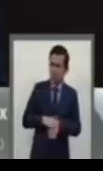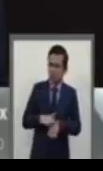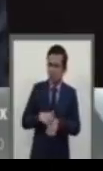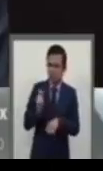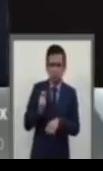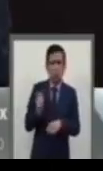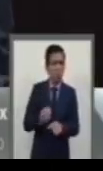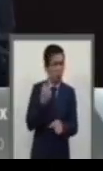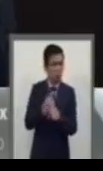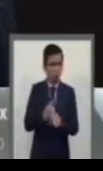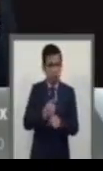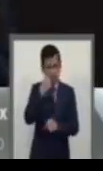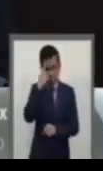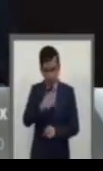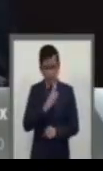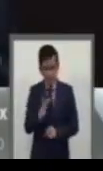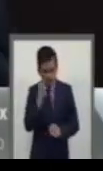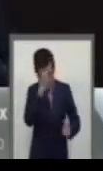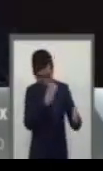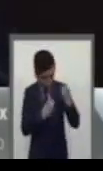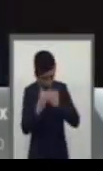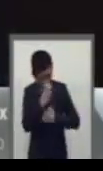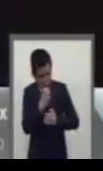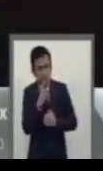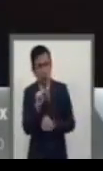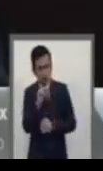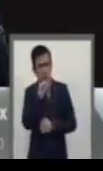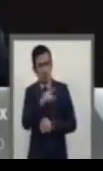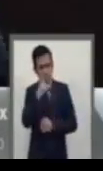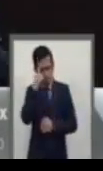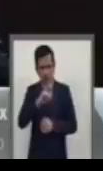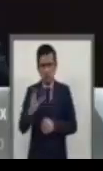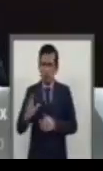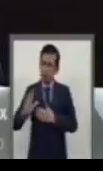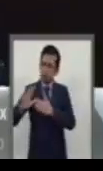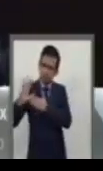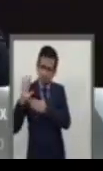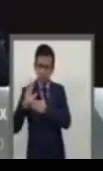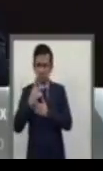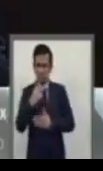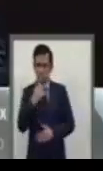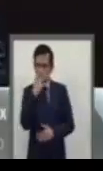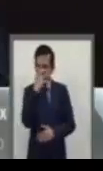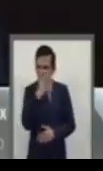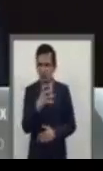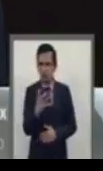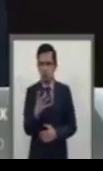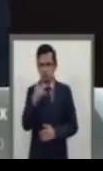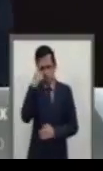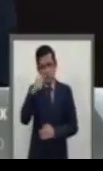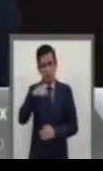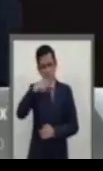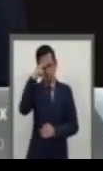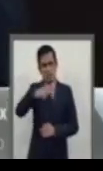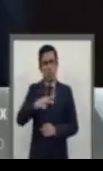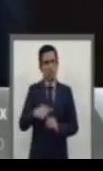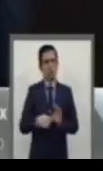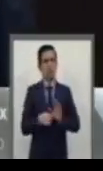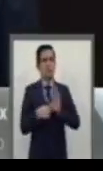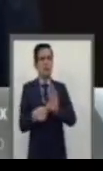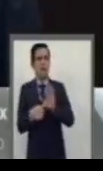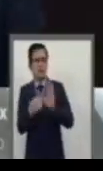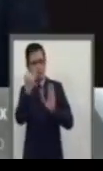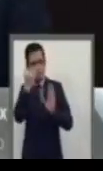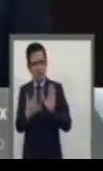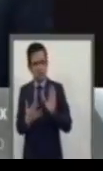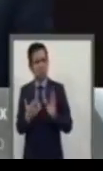señalar diagnósticos, sino para establecer compromisos serios y, sobre todo, para mejorar la imagen de México. Pero